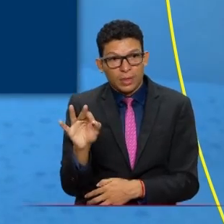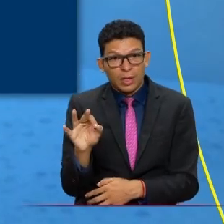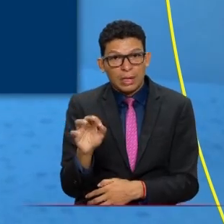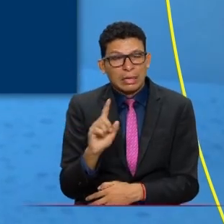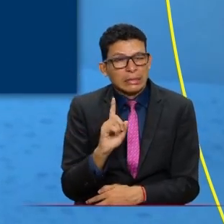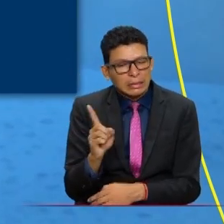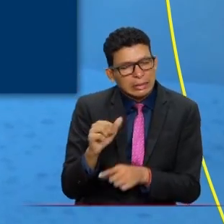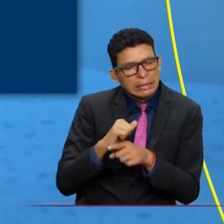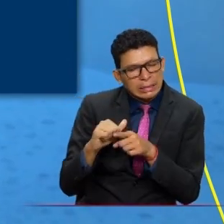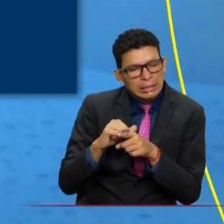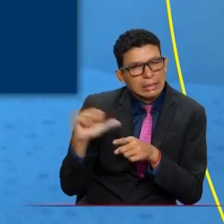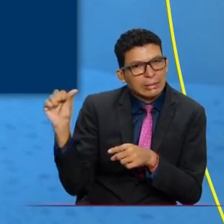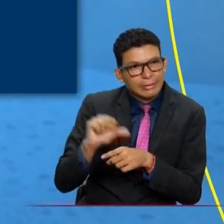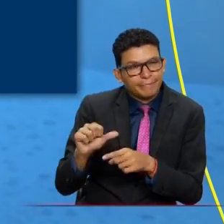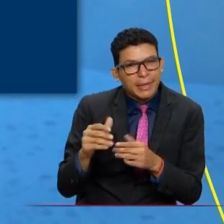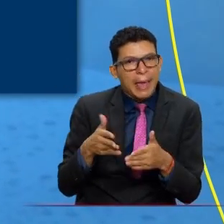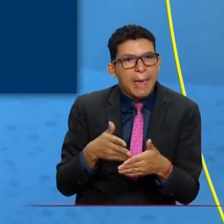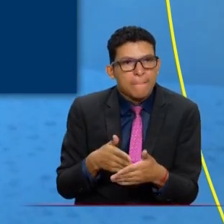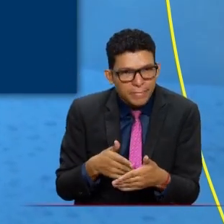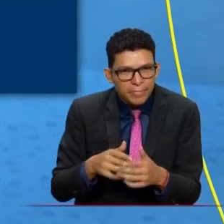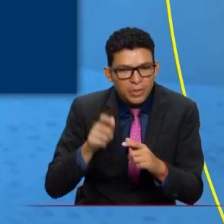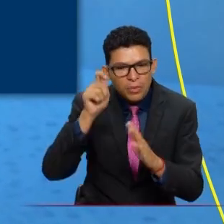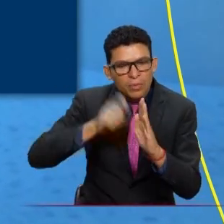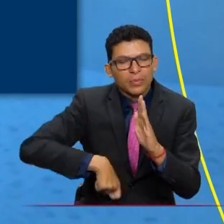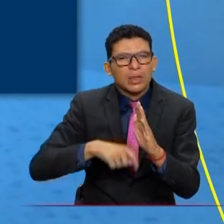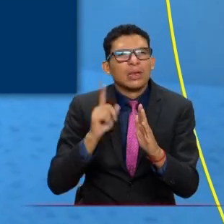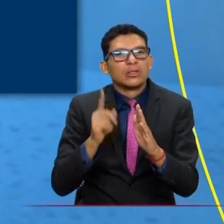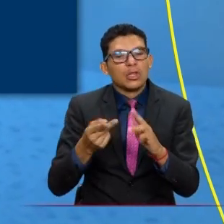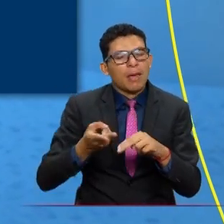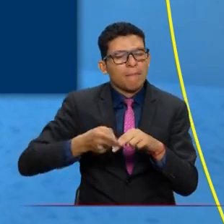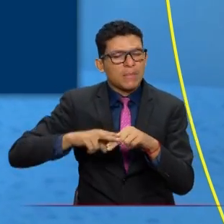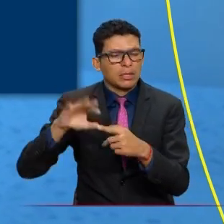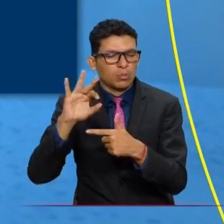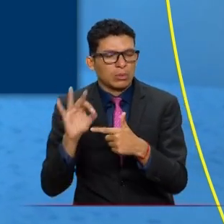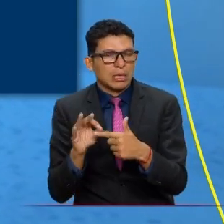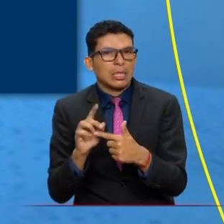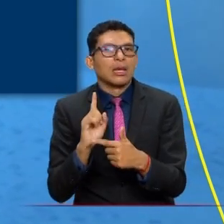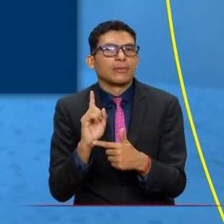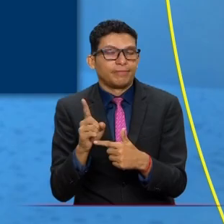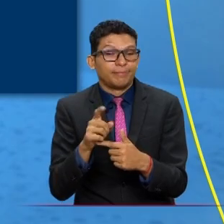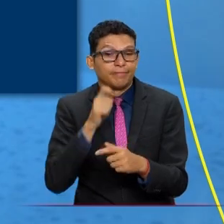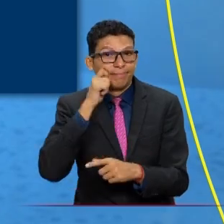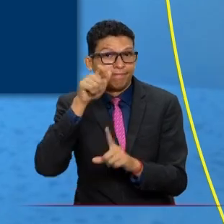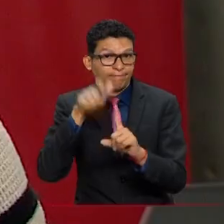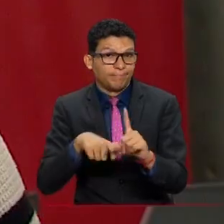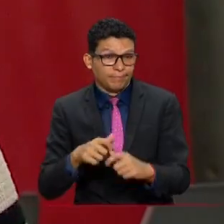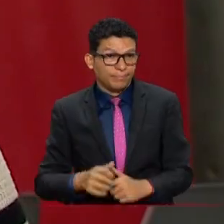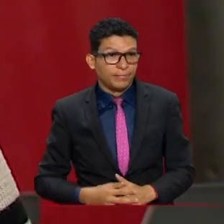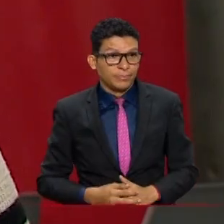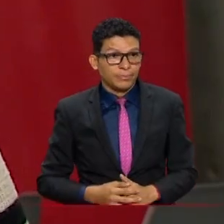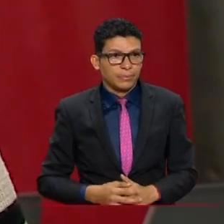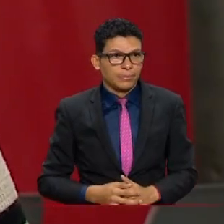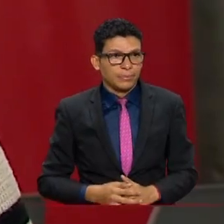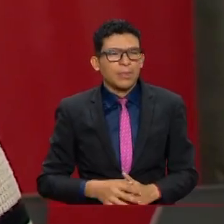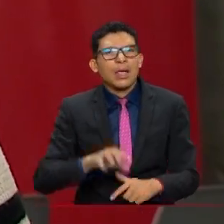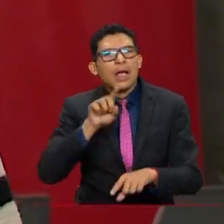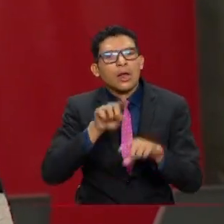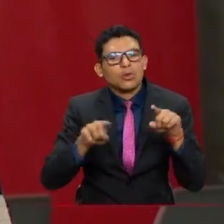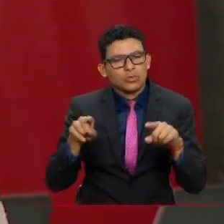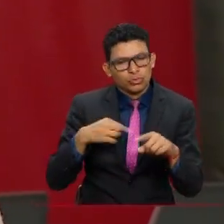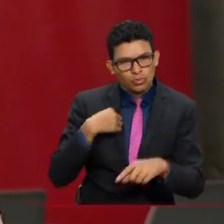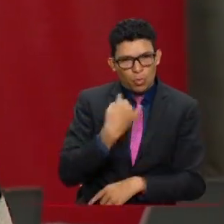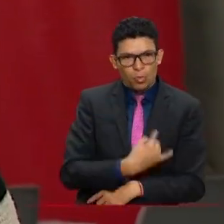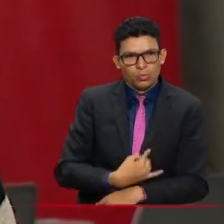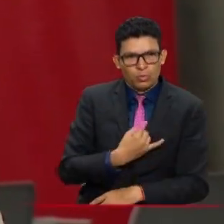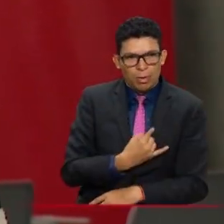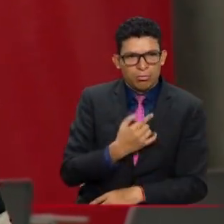las malas prácticas que frena el uso de la tarjeta es el cobro de un porcentaje adicional al cliente. En algunos casos también los consumidores pues